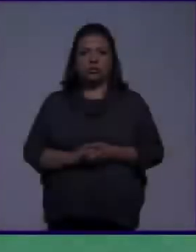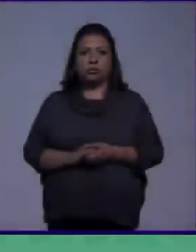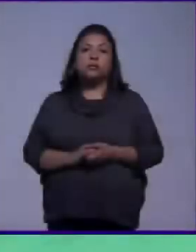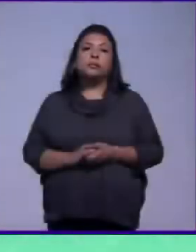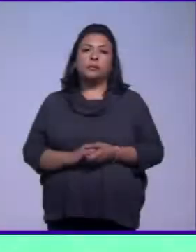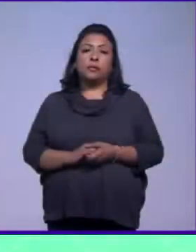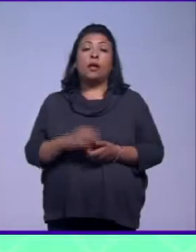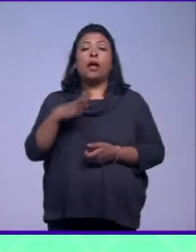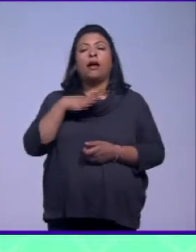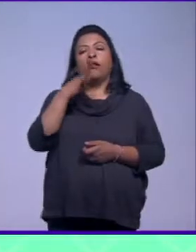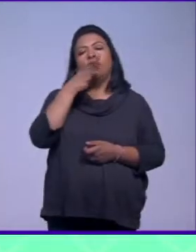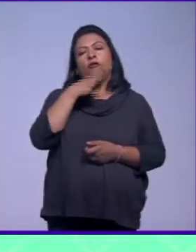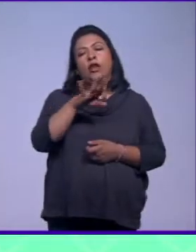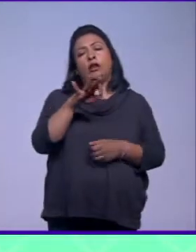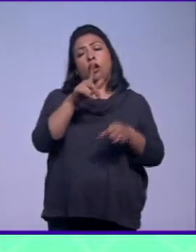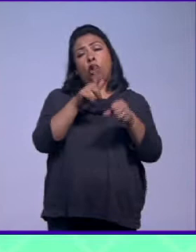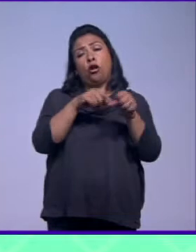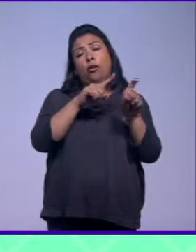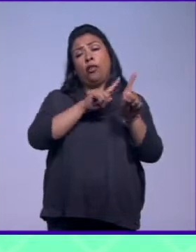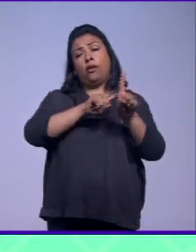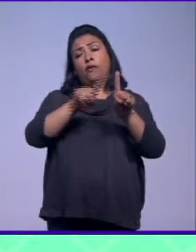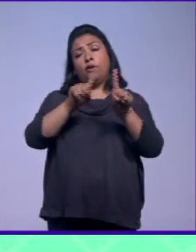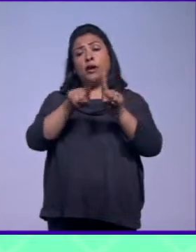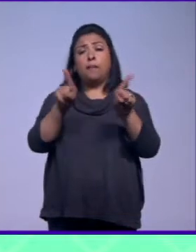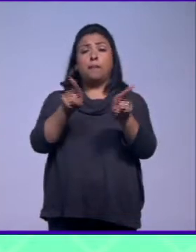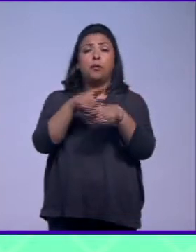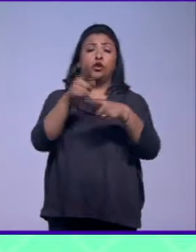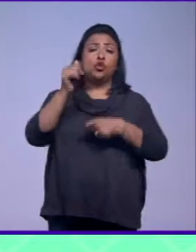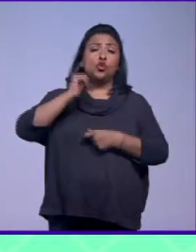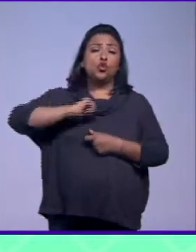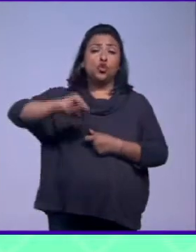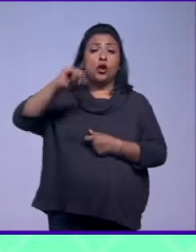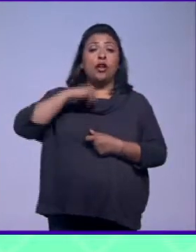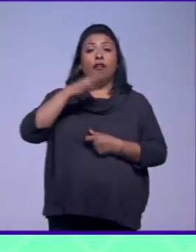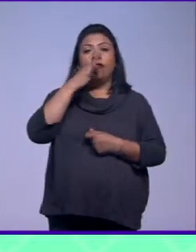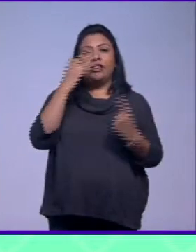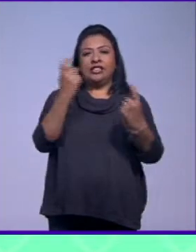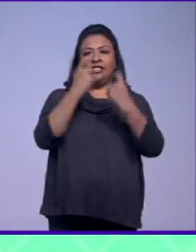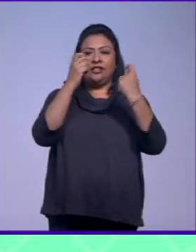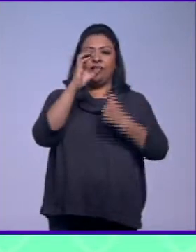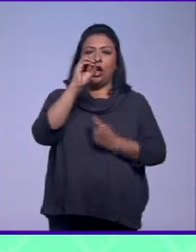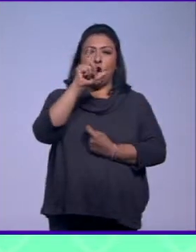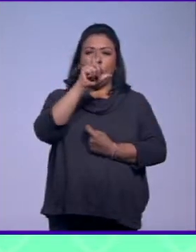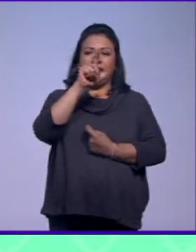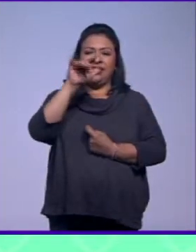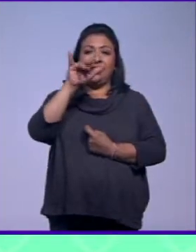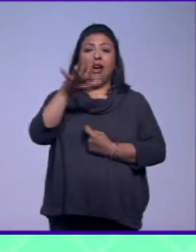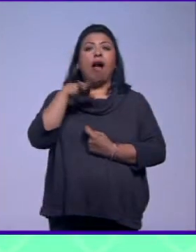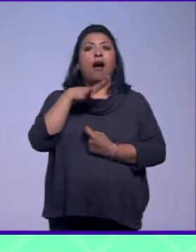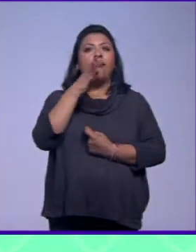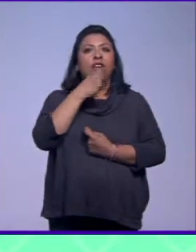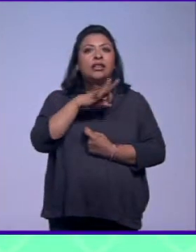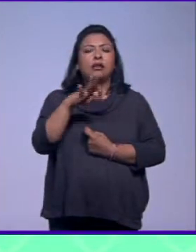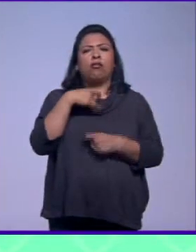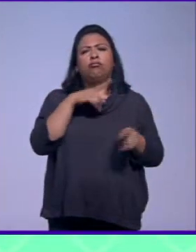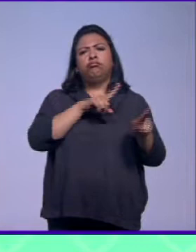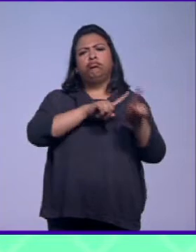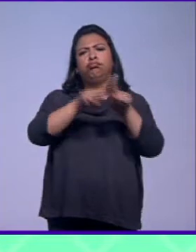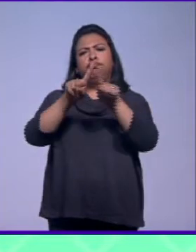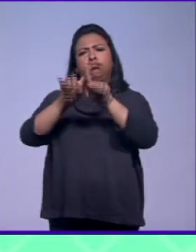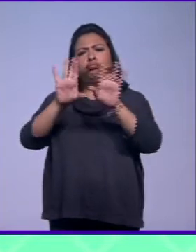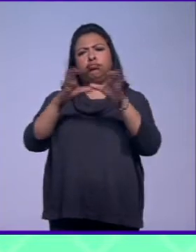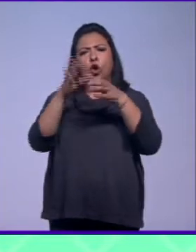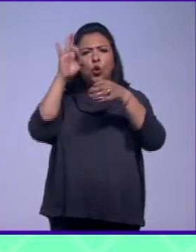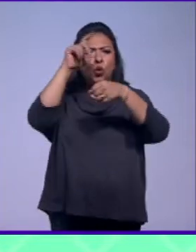con una fiesta multicolor de músicas ancestrales el festival ollin kan celebra la pluralidad étnica y cultural